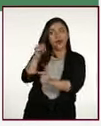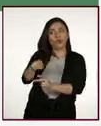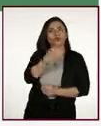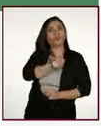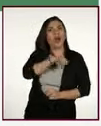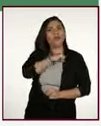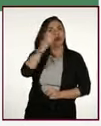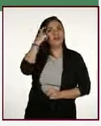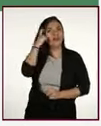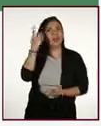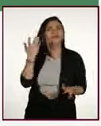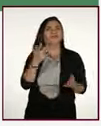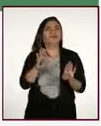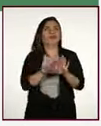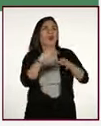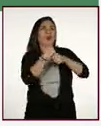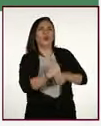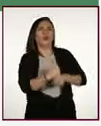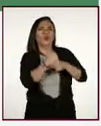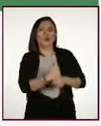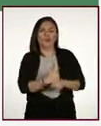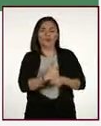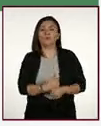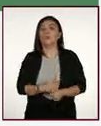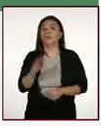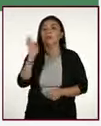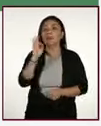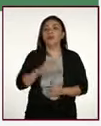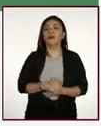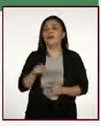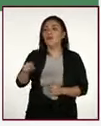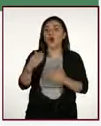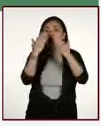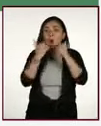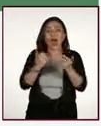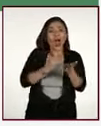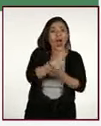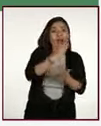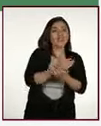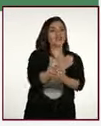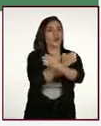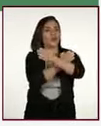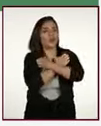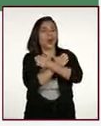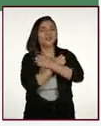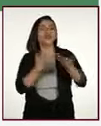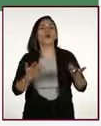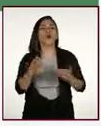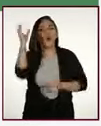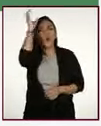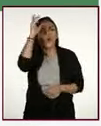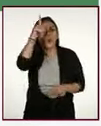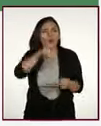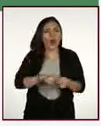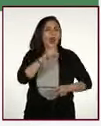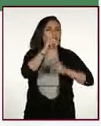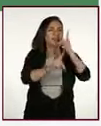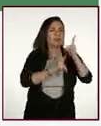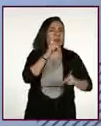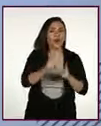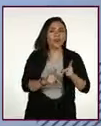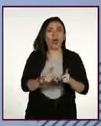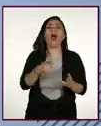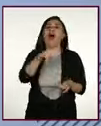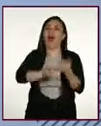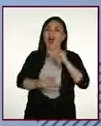mental, ¿no? La violencia estructural que existe al no tener acceso a los servicios educativos, culturales, deportivos,